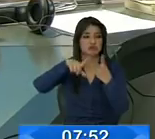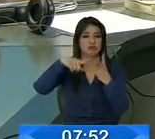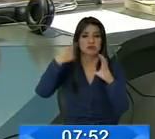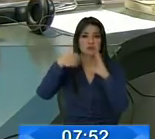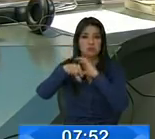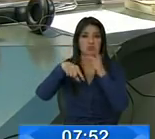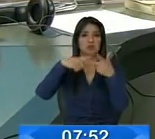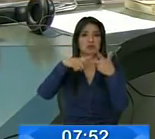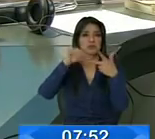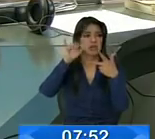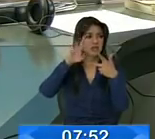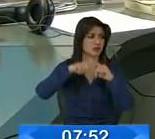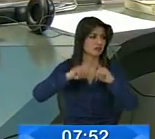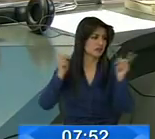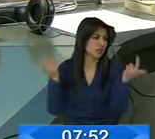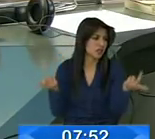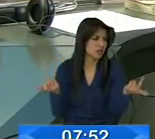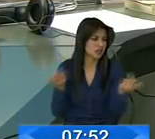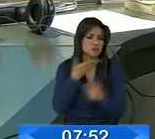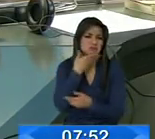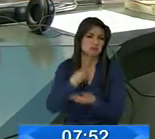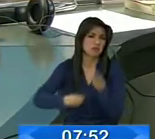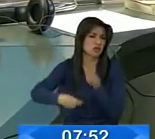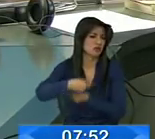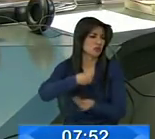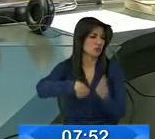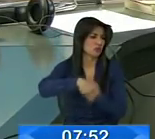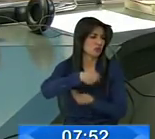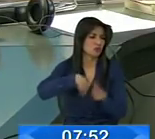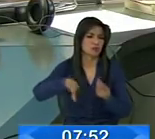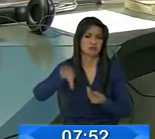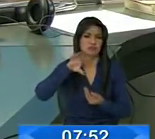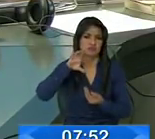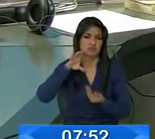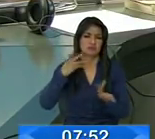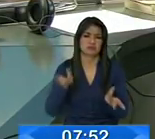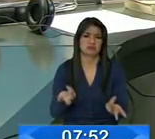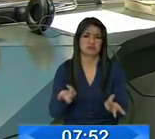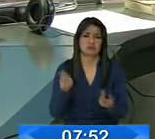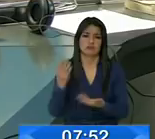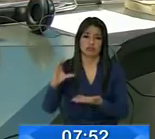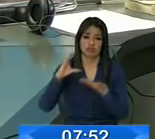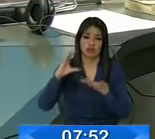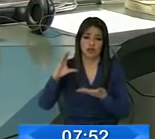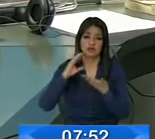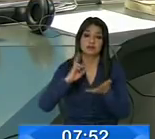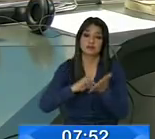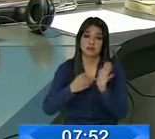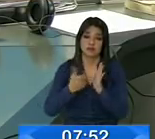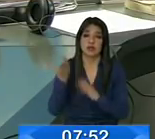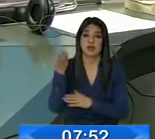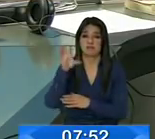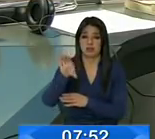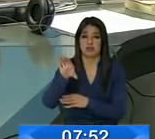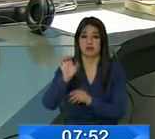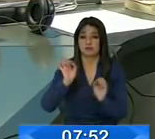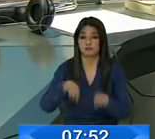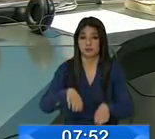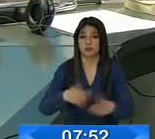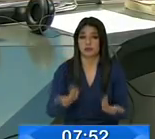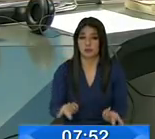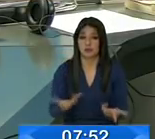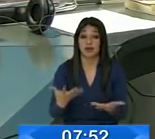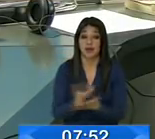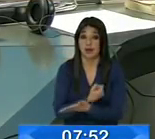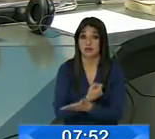en Tesla. Nos daría mejores rendimientos. Nos daría mejores rendimientos y nos entrarían dólares, que es el equivalente, por dividendos y por ganancia en